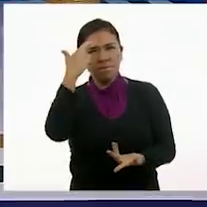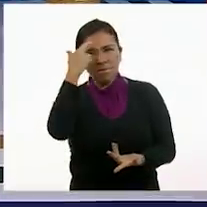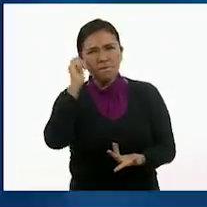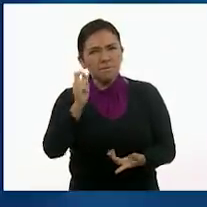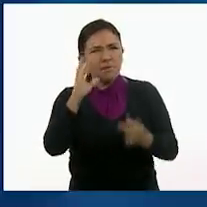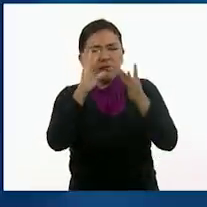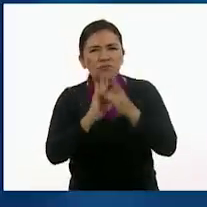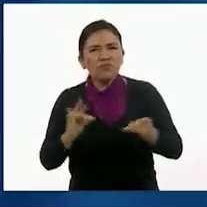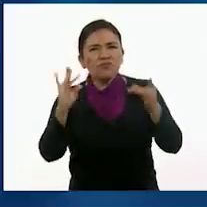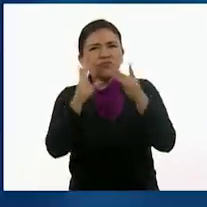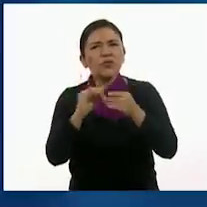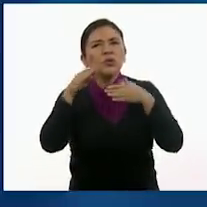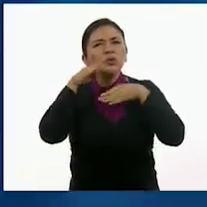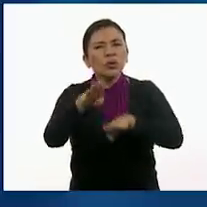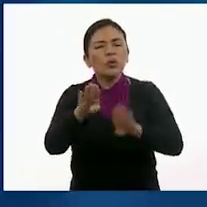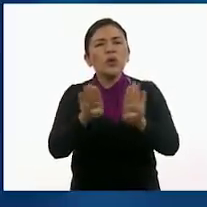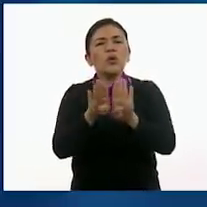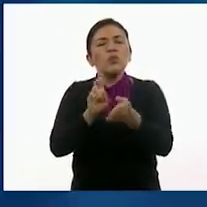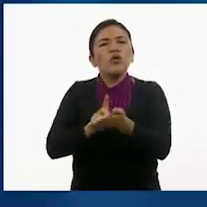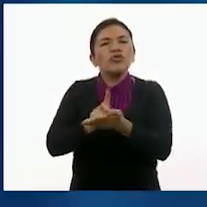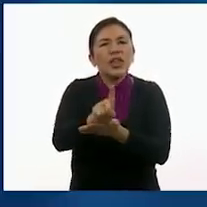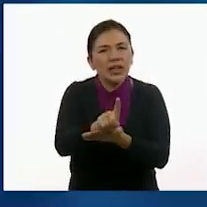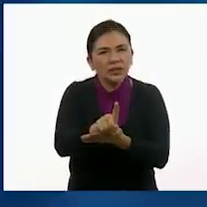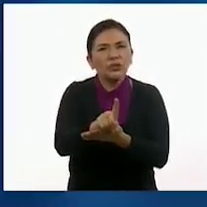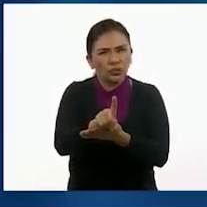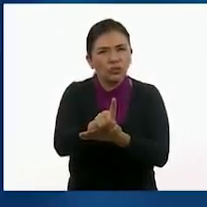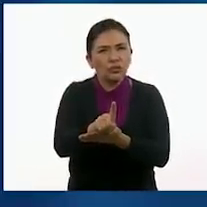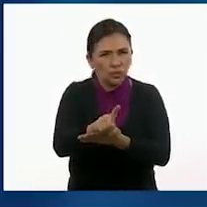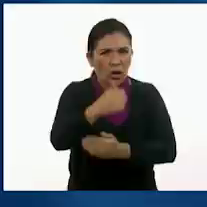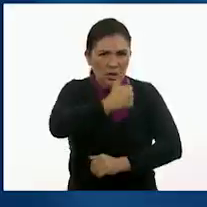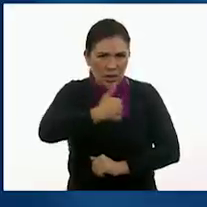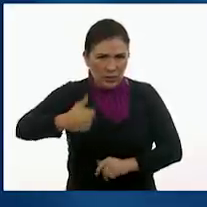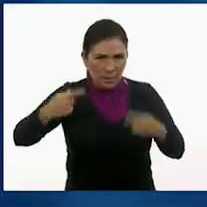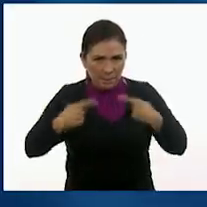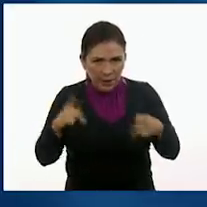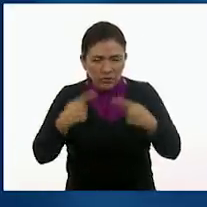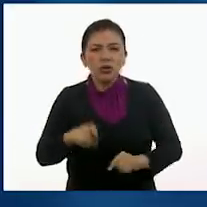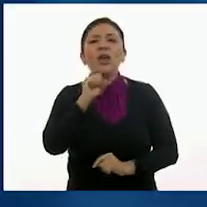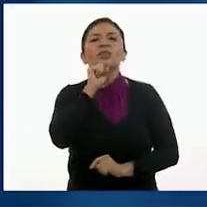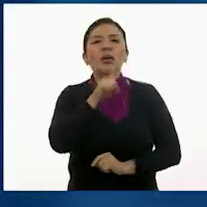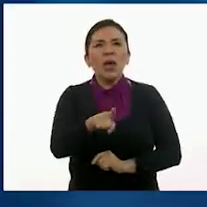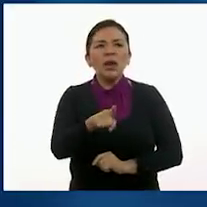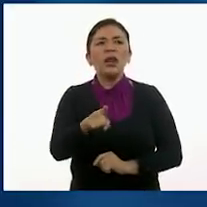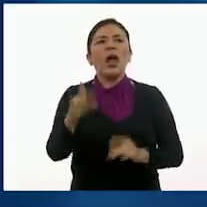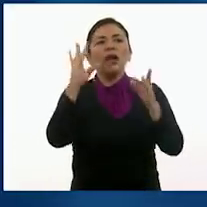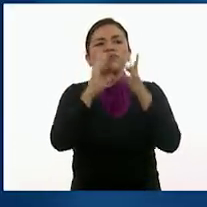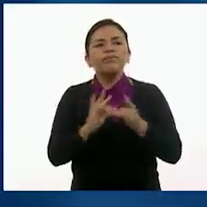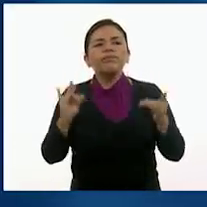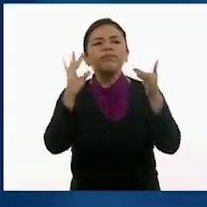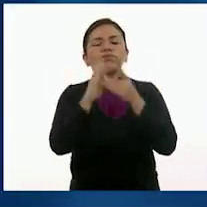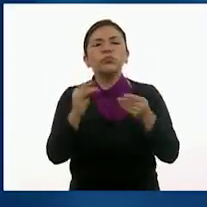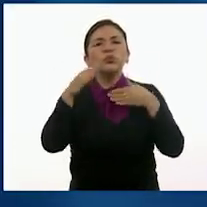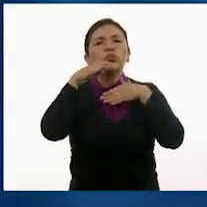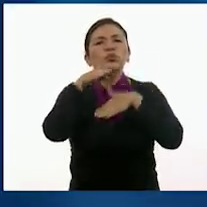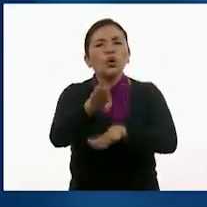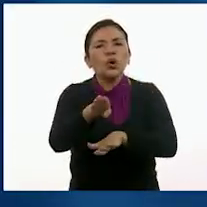estuvimos hablando sobre los derechos y también estuvimos hablando